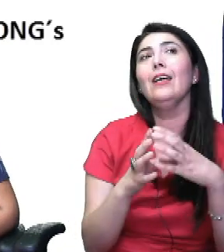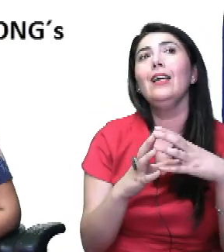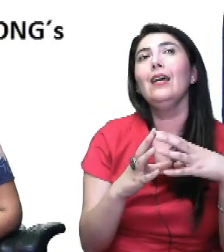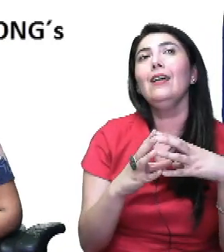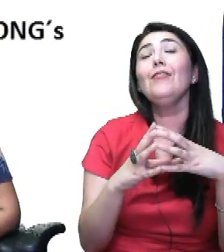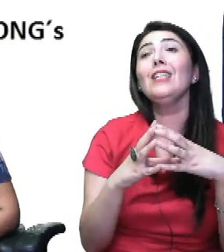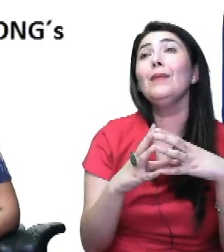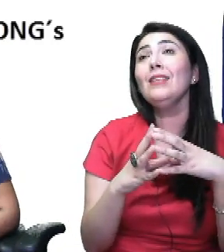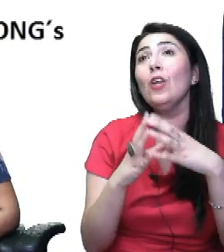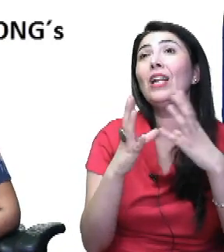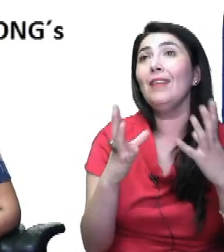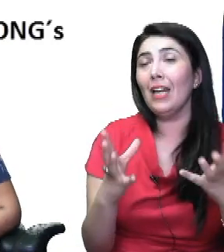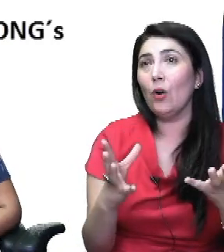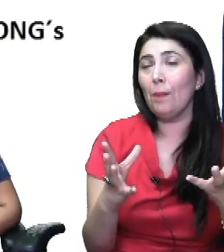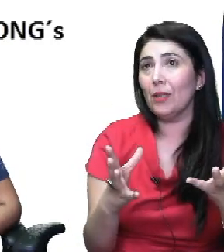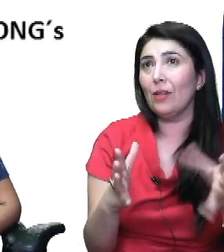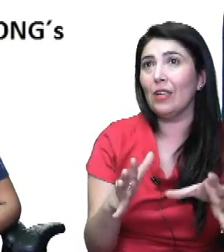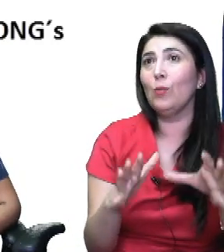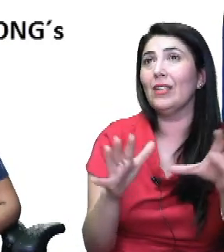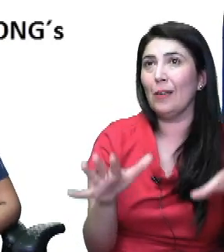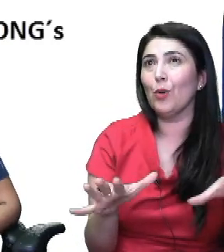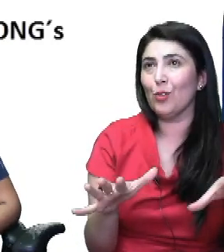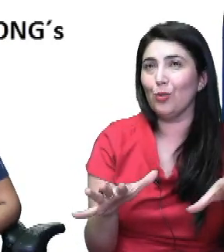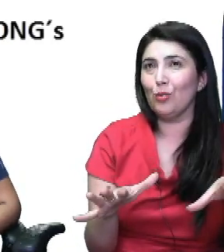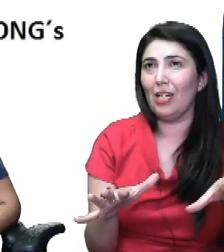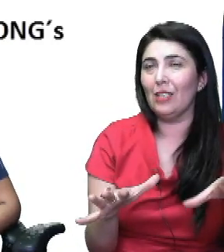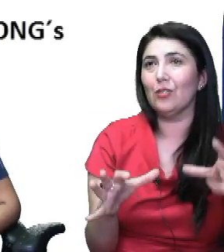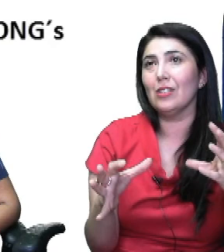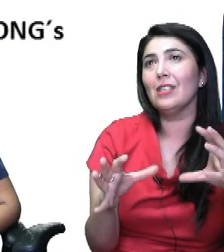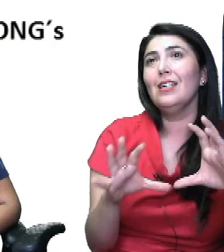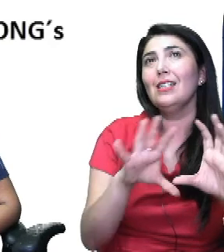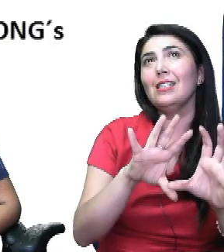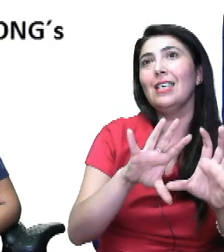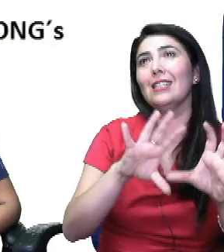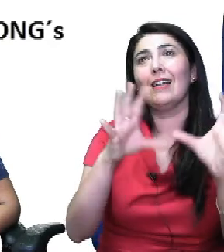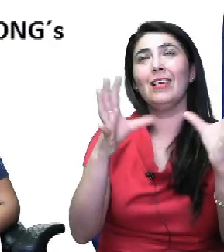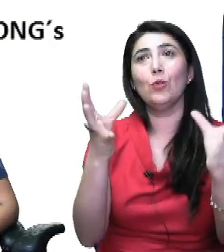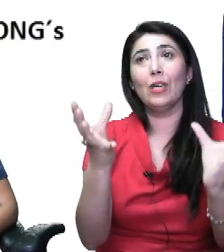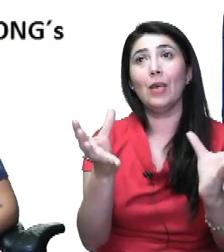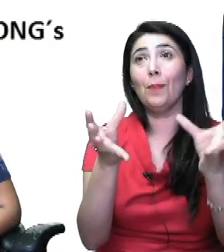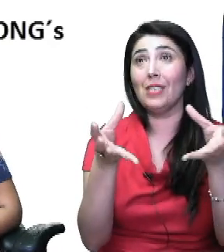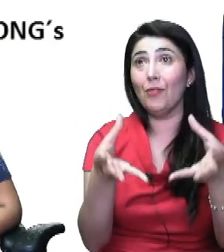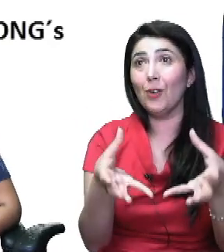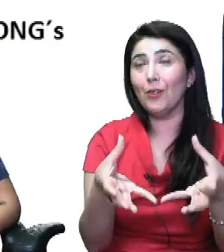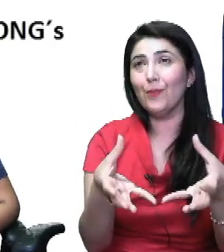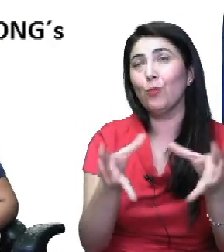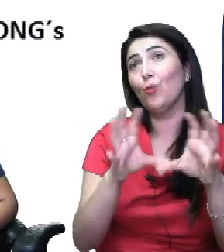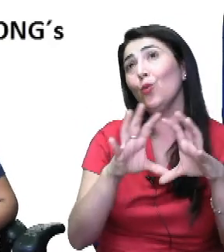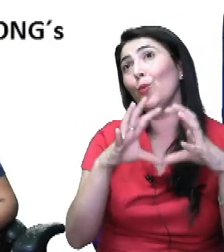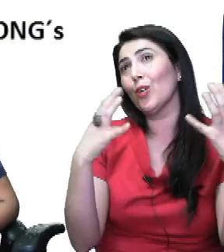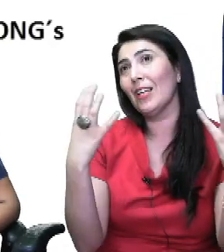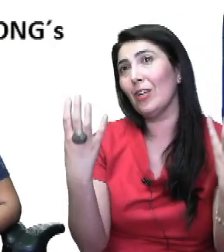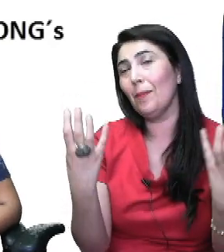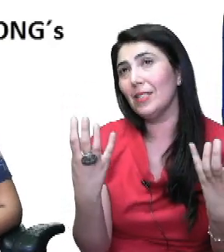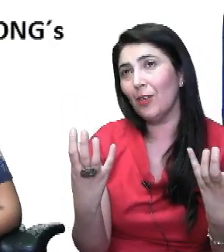alcalde, difícilmente logra ver los aspectos de salud mental y apoyo psicosocial. Entonces se establece un equipo específico, un